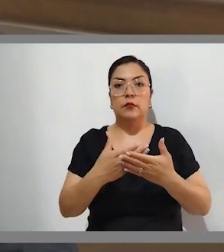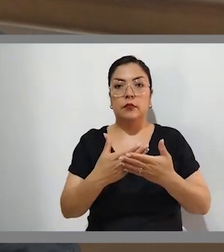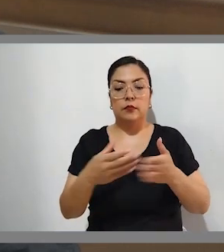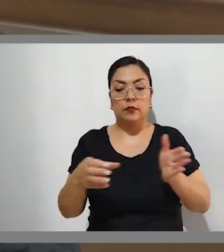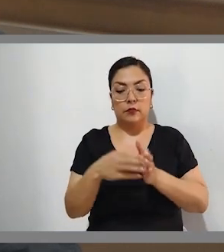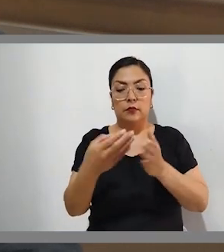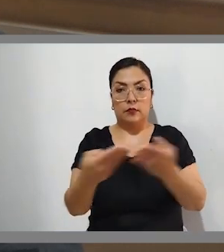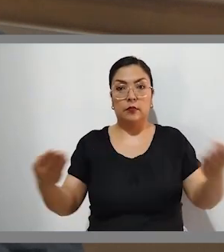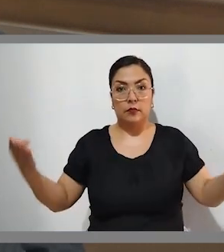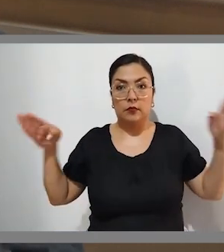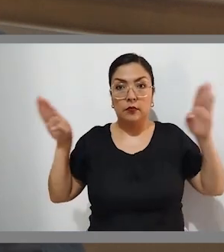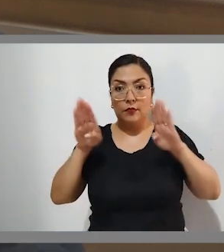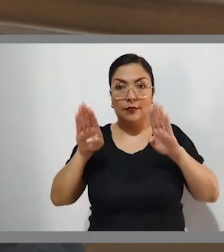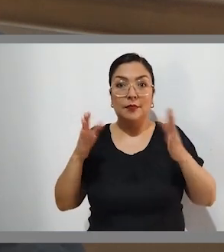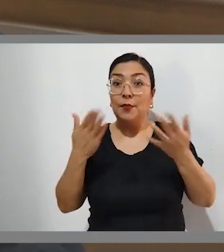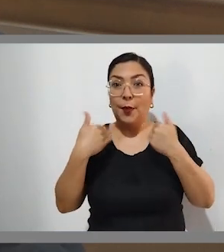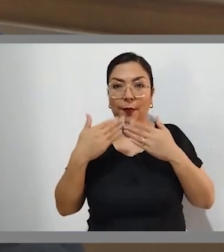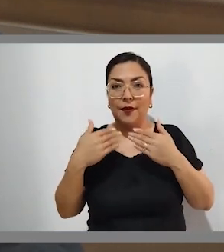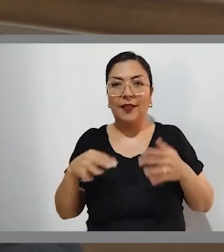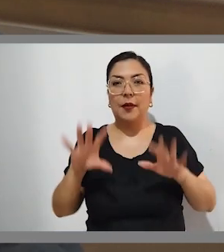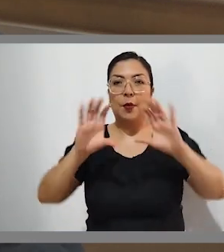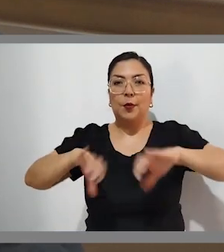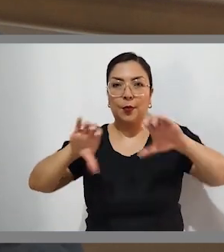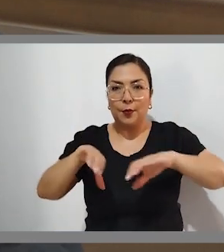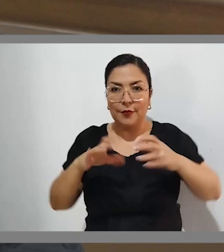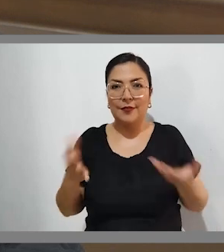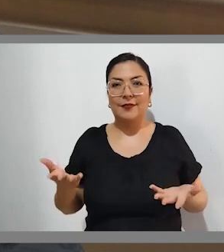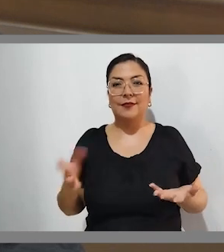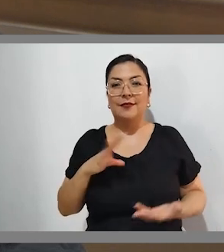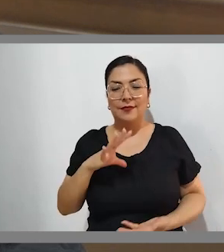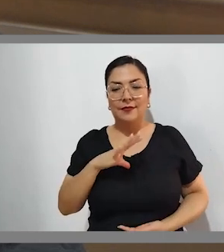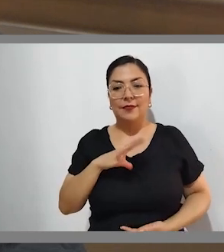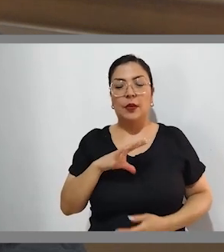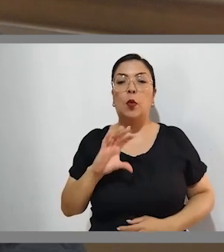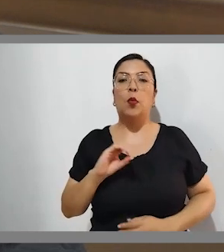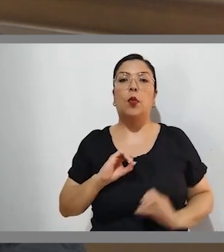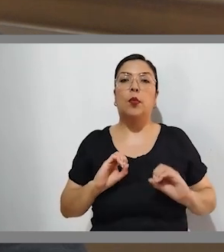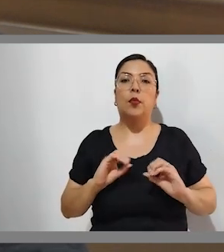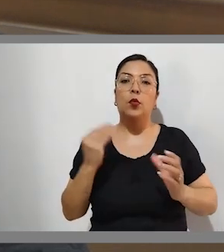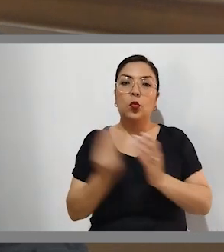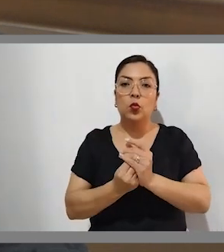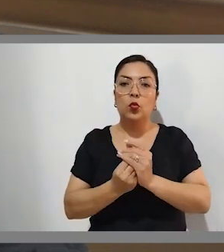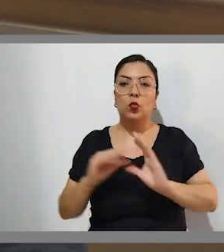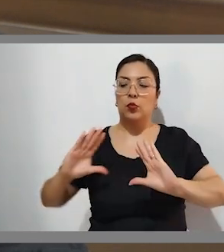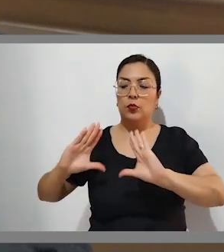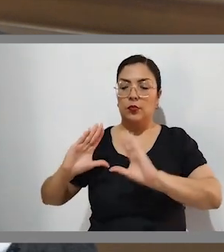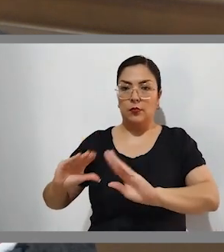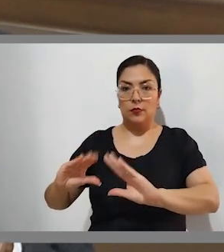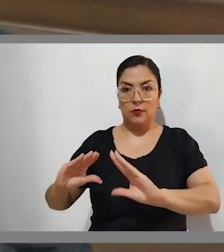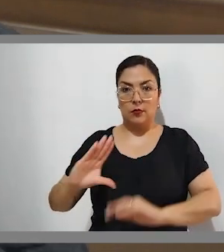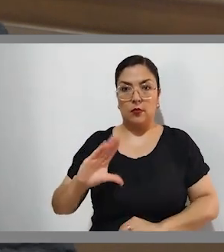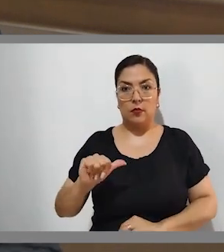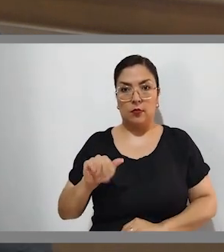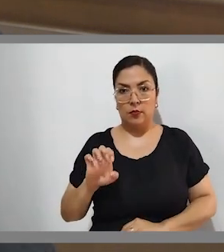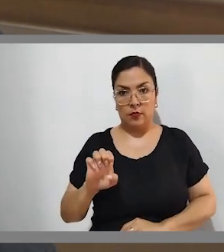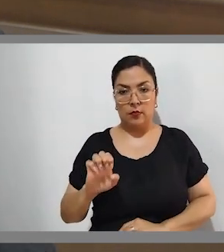electrónica, el sistema para el reclutamiento de CAIs y supervisores en procesos concurrentes o de